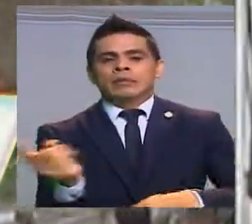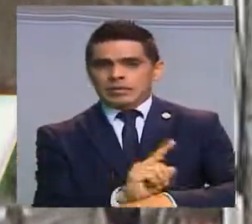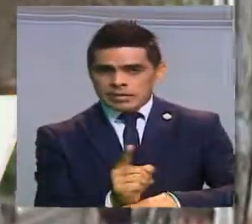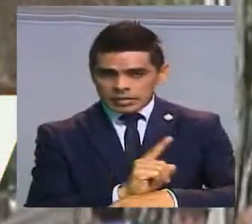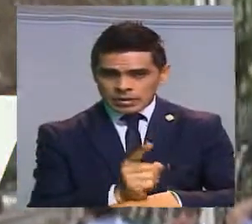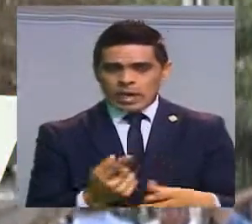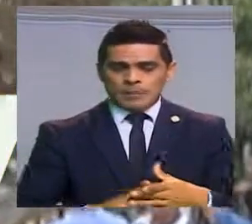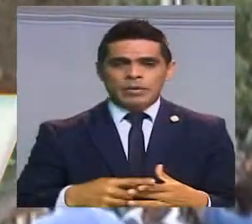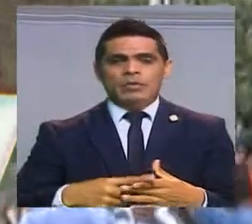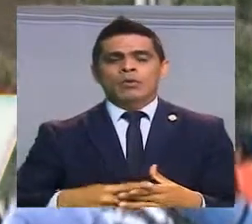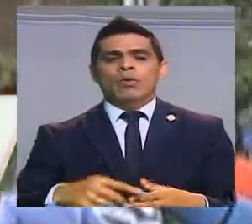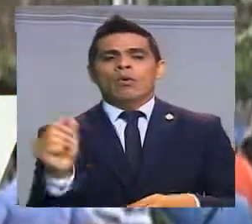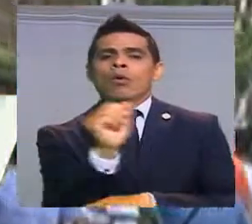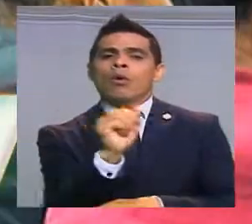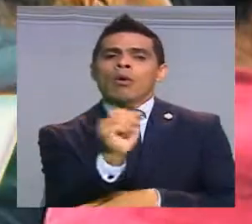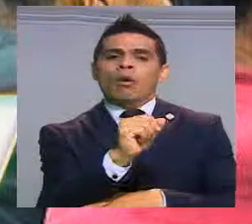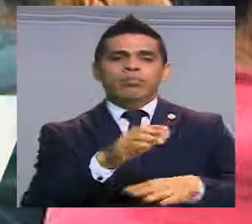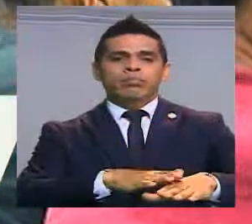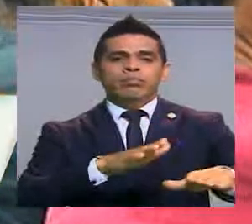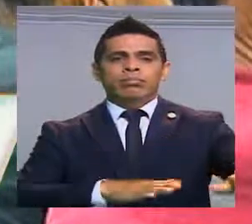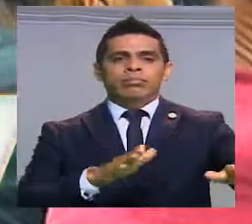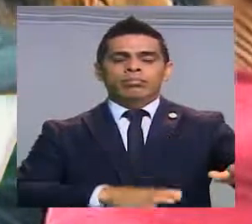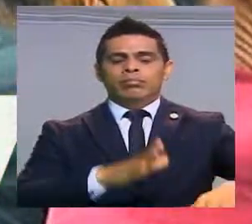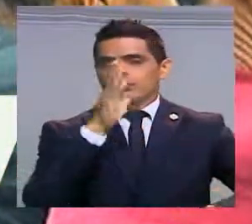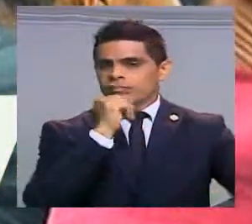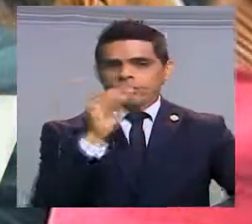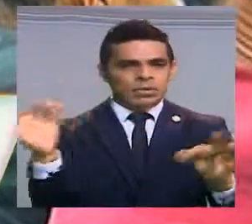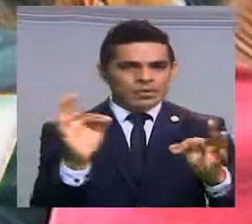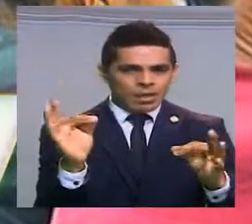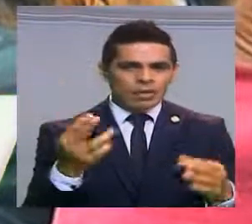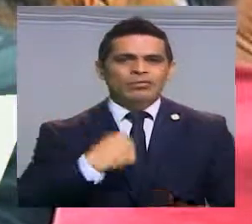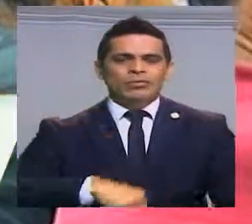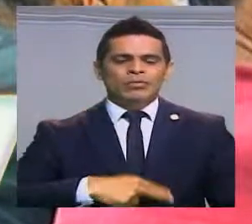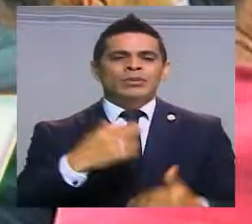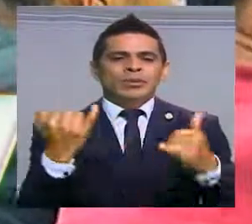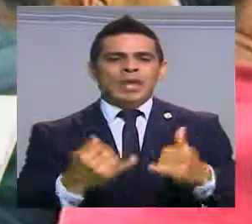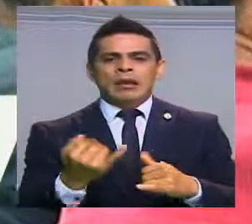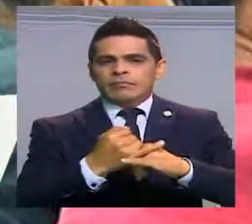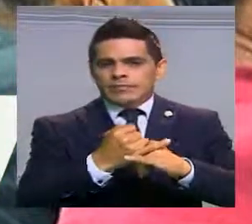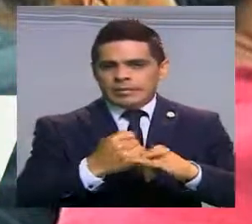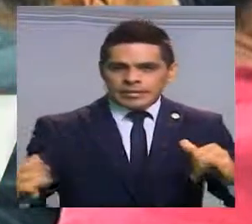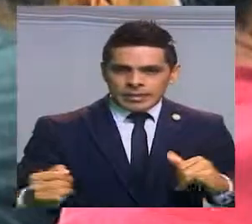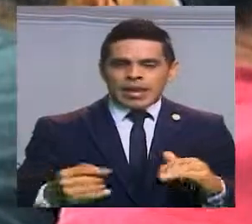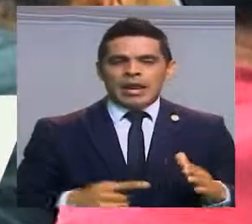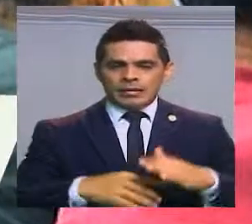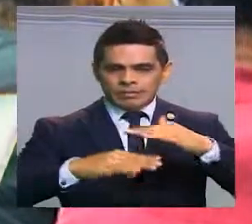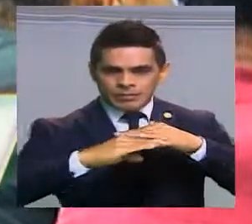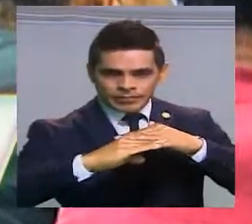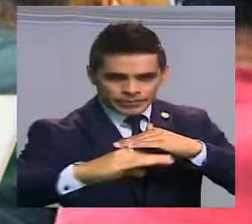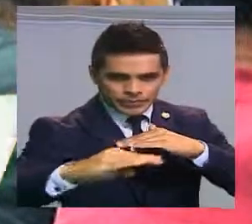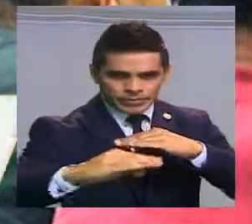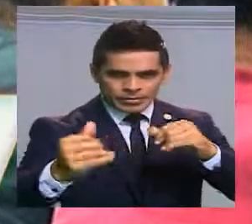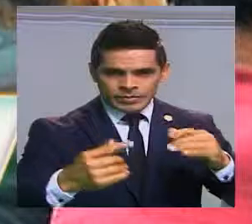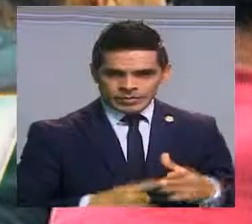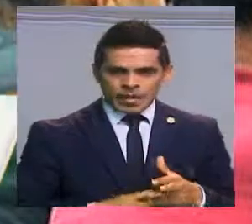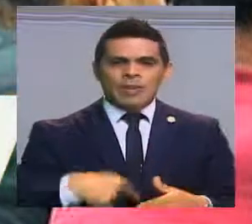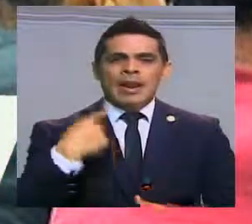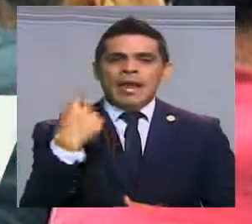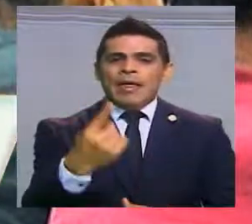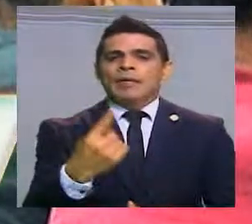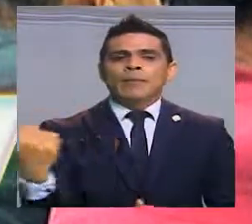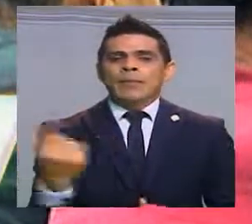no va a haber cola. Estamos ya en la etapa final, estamos echando lo que es el sellado para luego venir